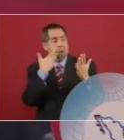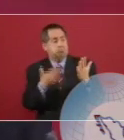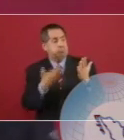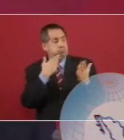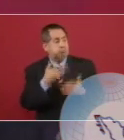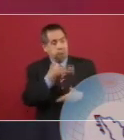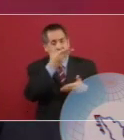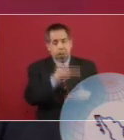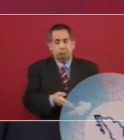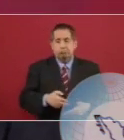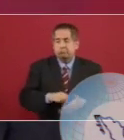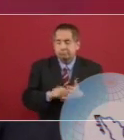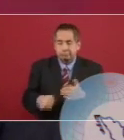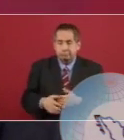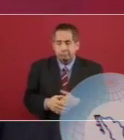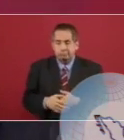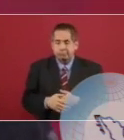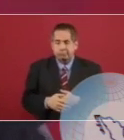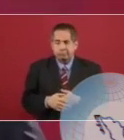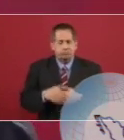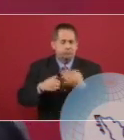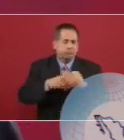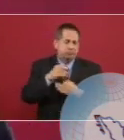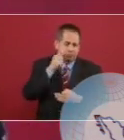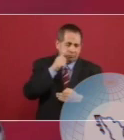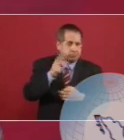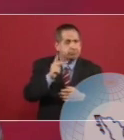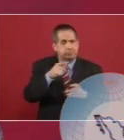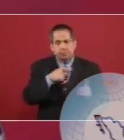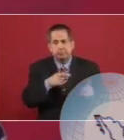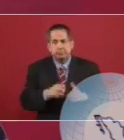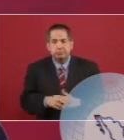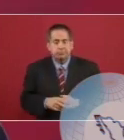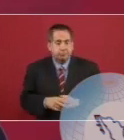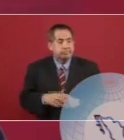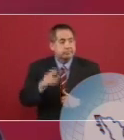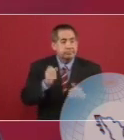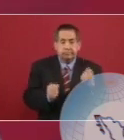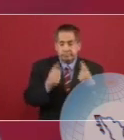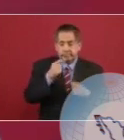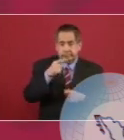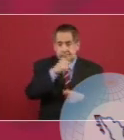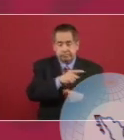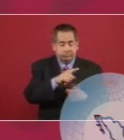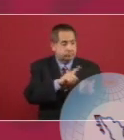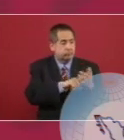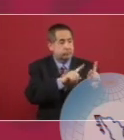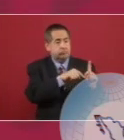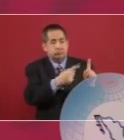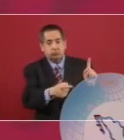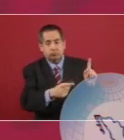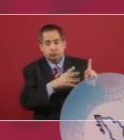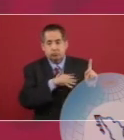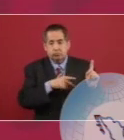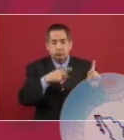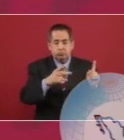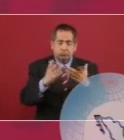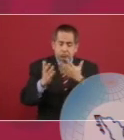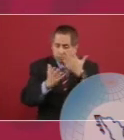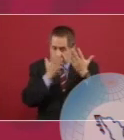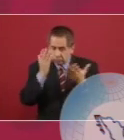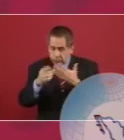Se les decía, no en todos los casos, pero sí a veces a los hijos, estudia